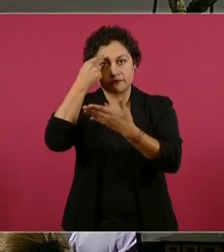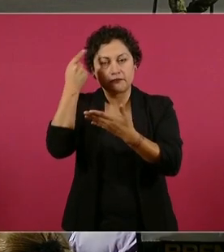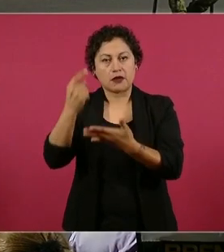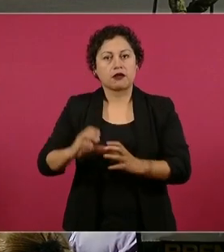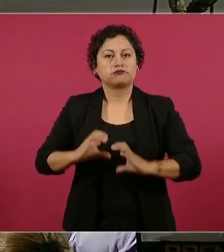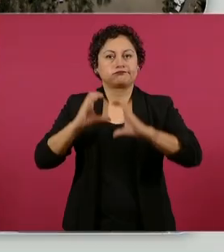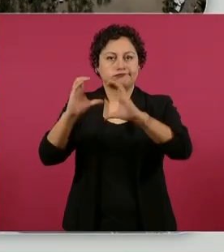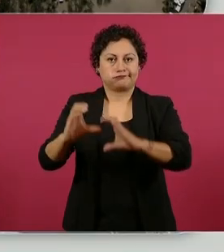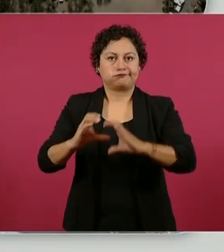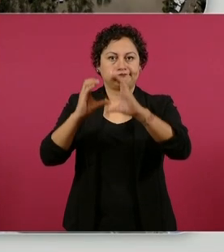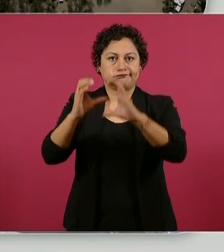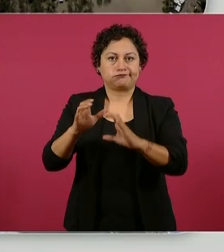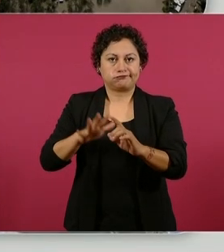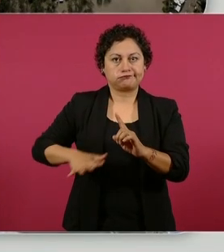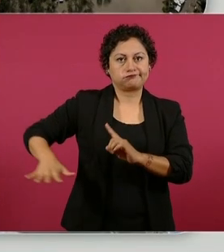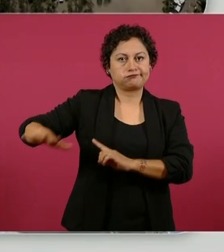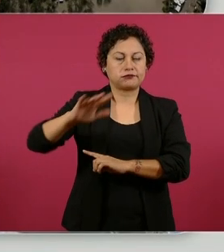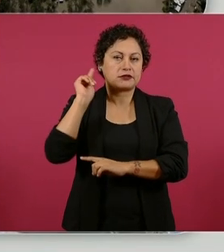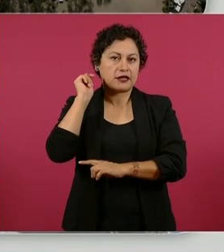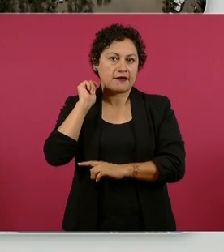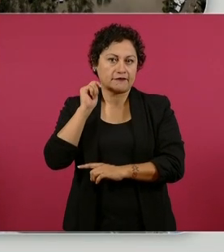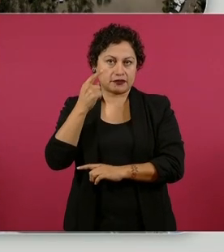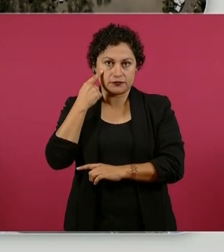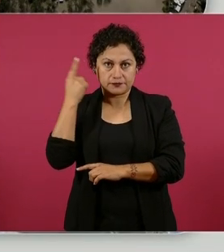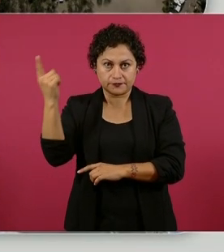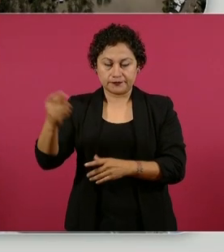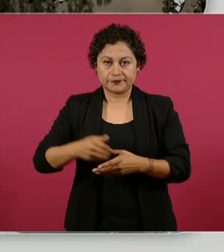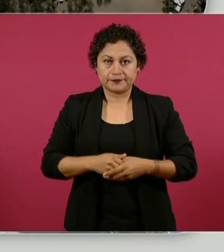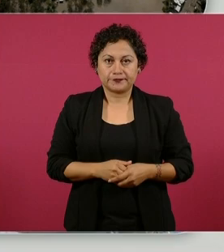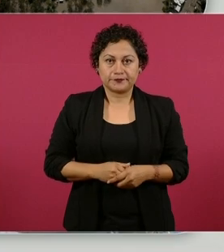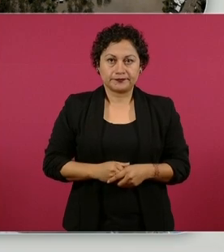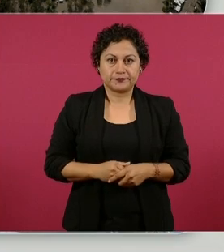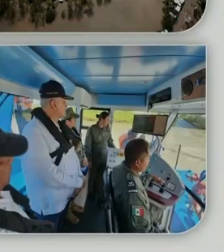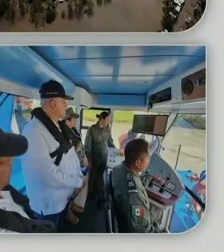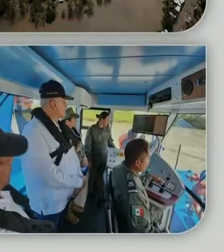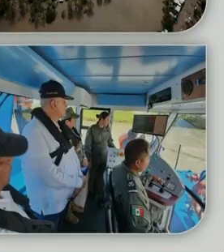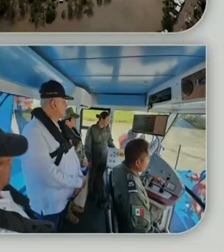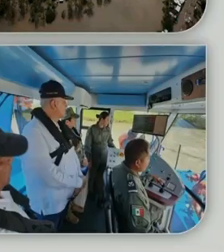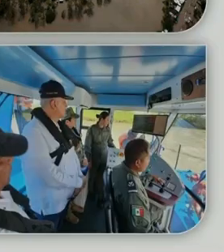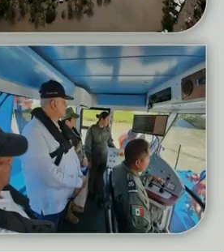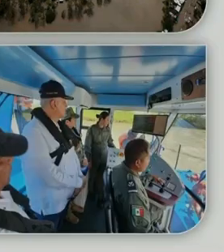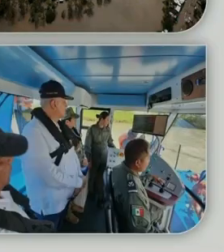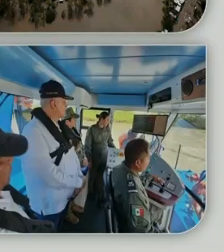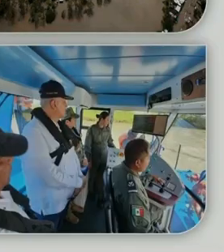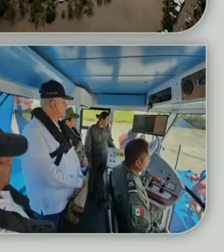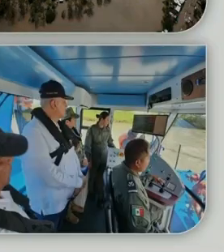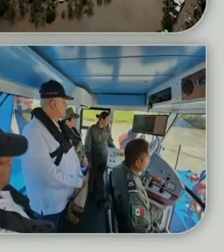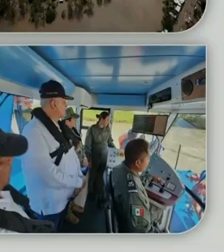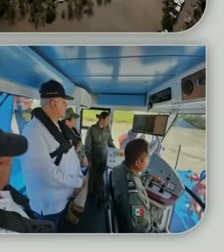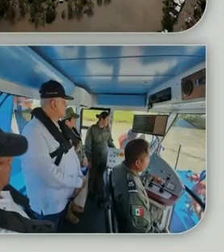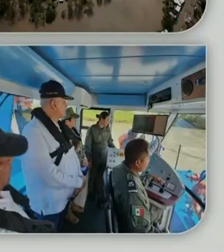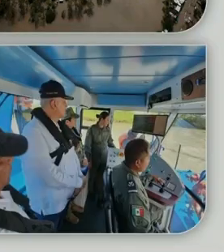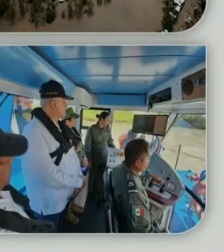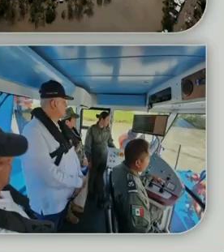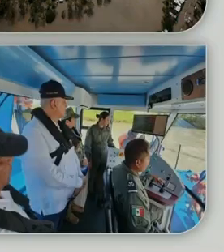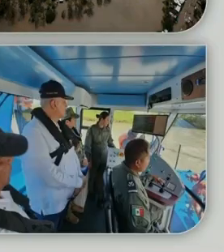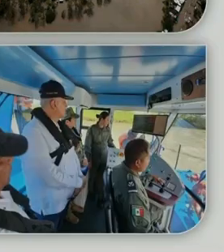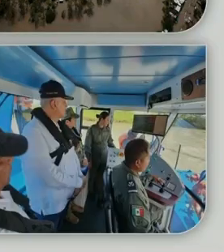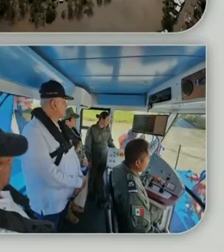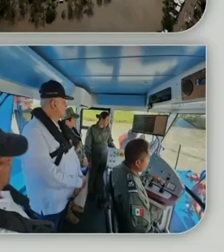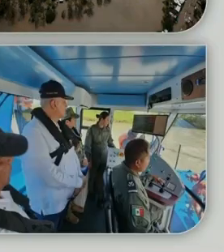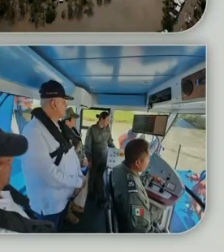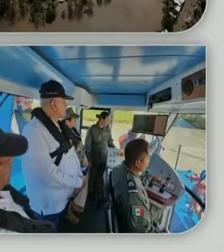en Tabasco. Esto con el objetivo principal de disminuir o mitigar las inundaciones en el mismo